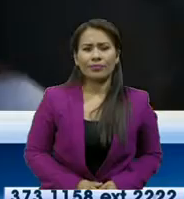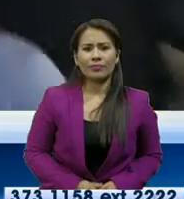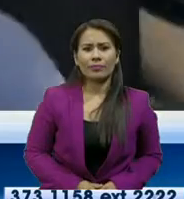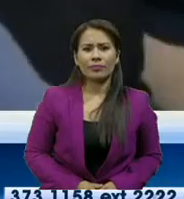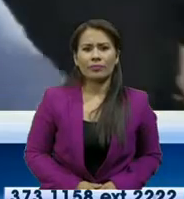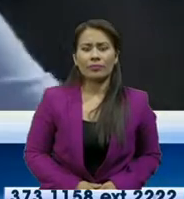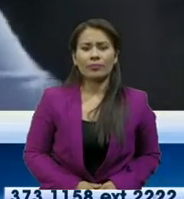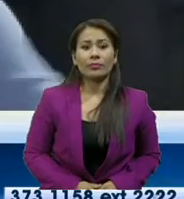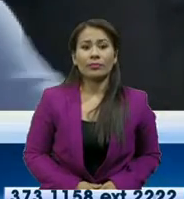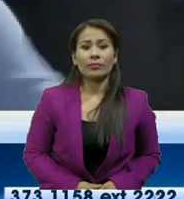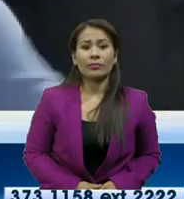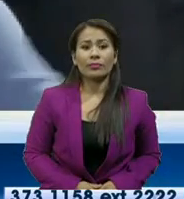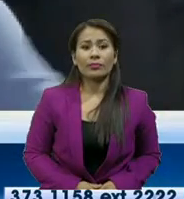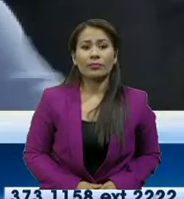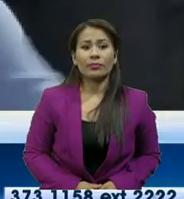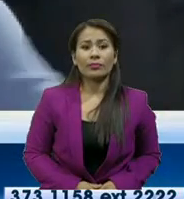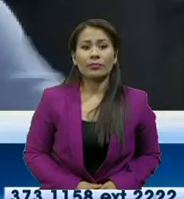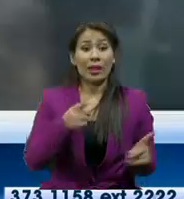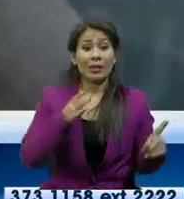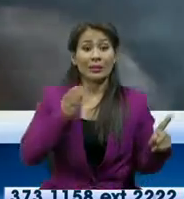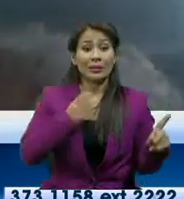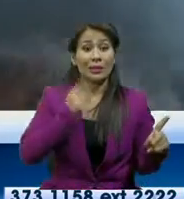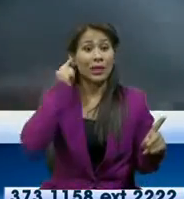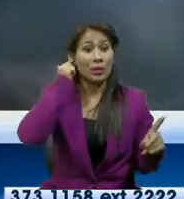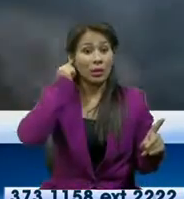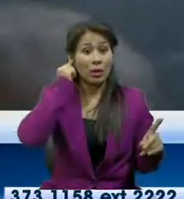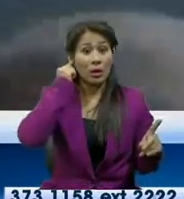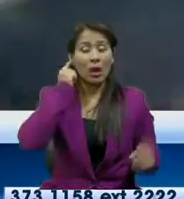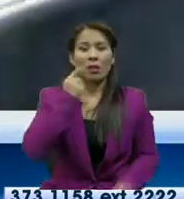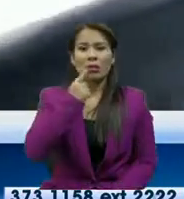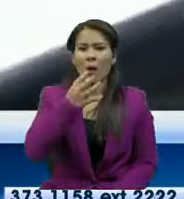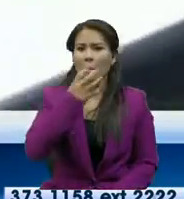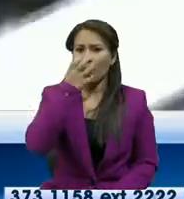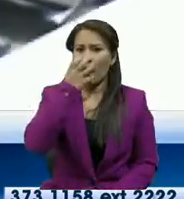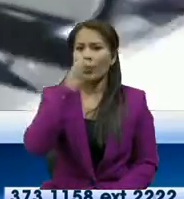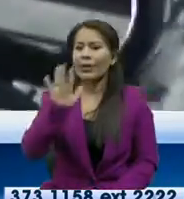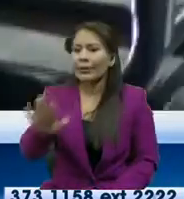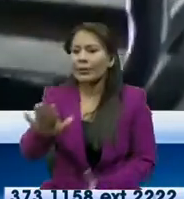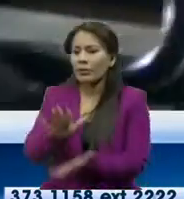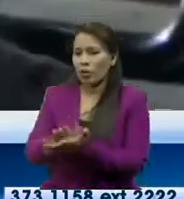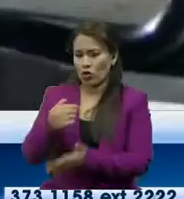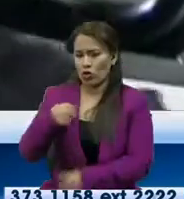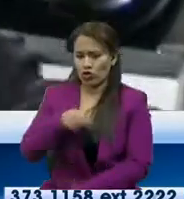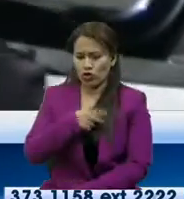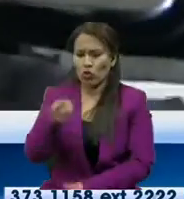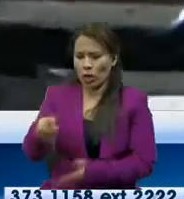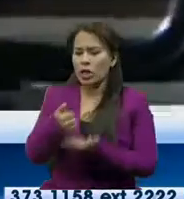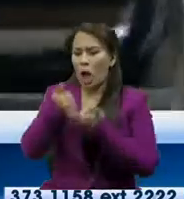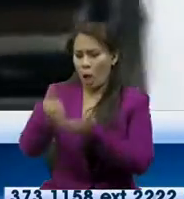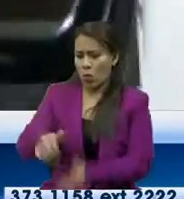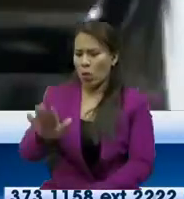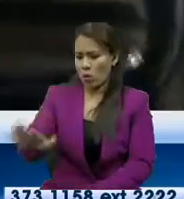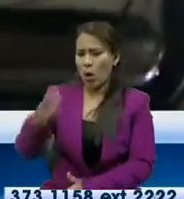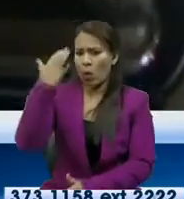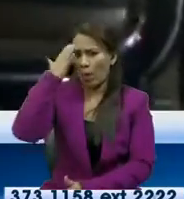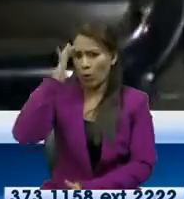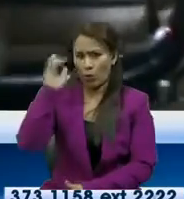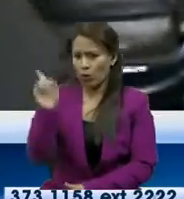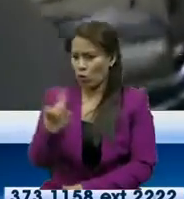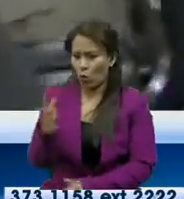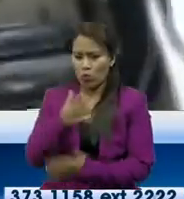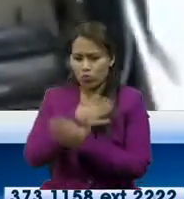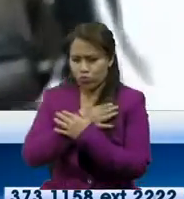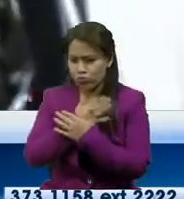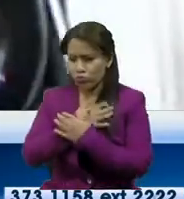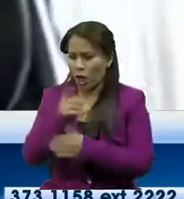4. Los familiares de la señora estaban enojados y prometieron ayudarla. No está sola, tranquila. Tranquila, amor. No